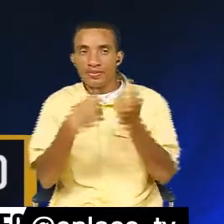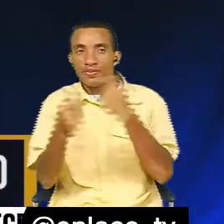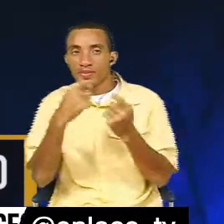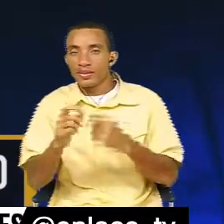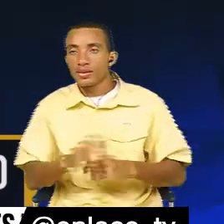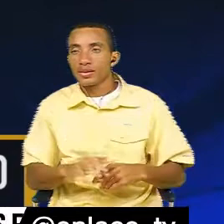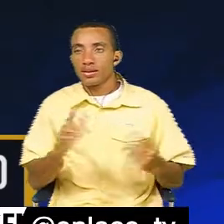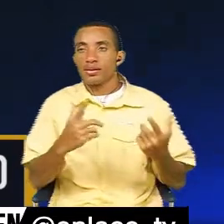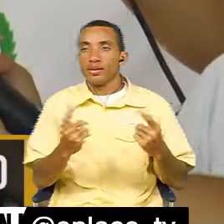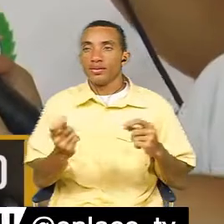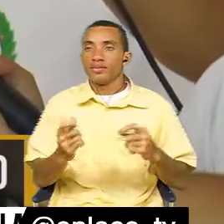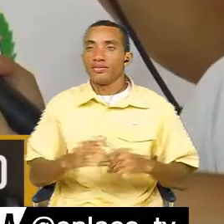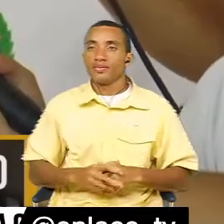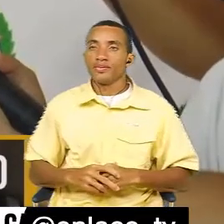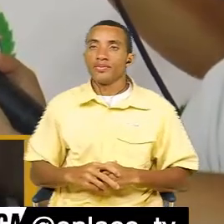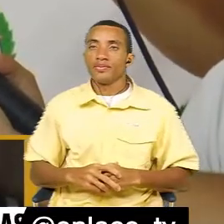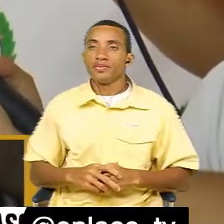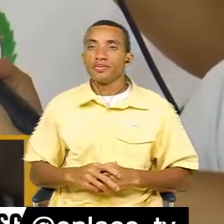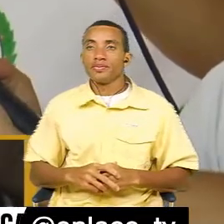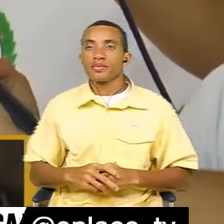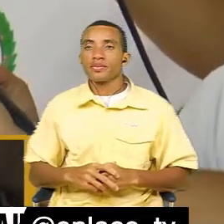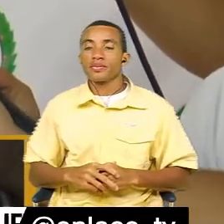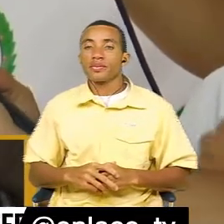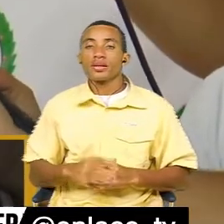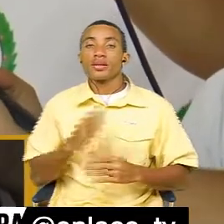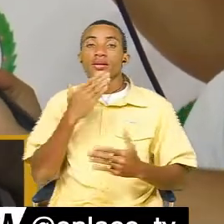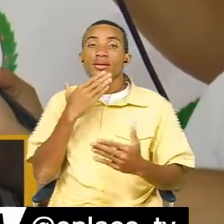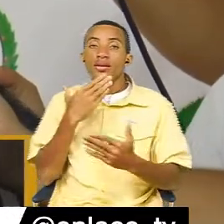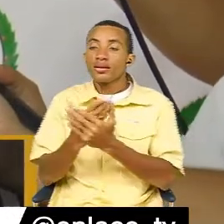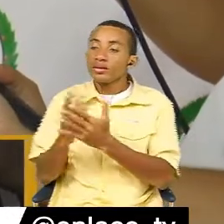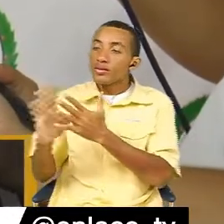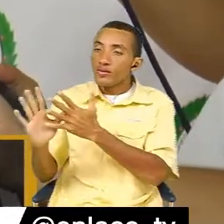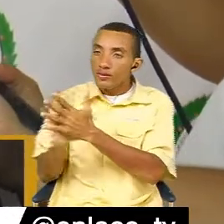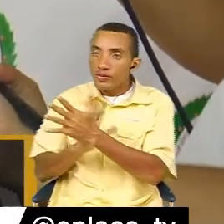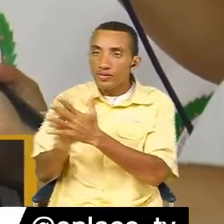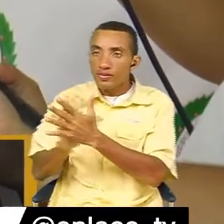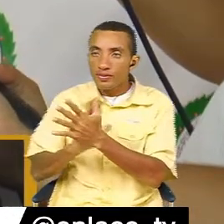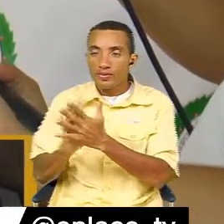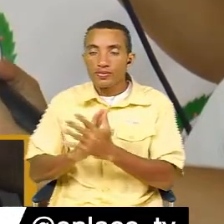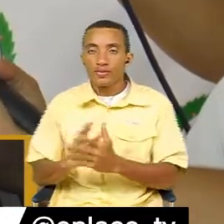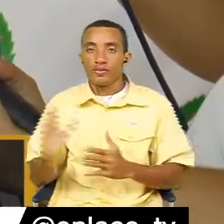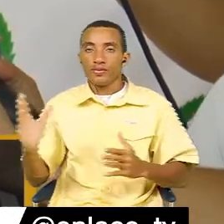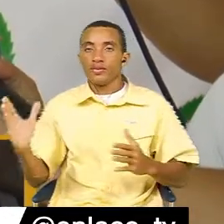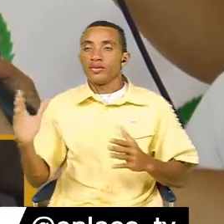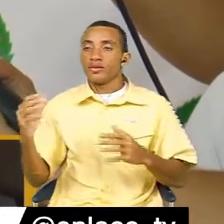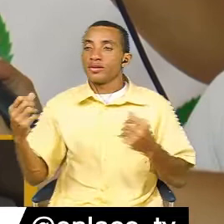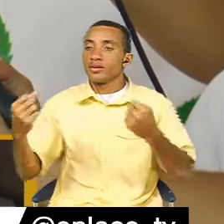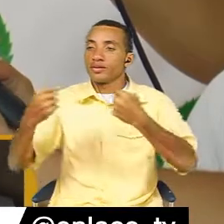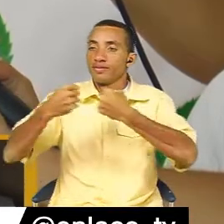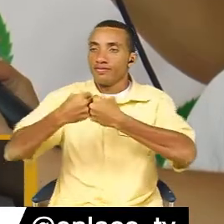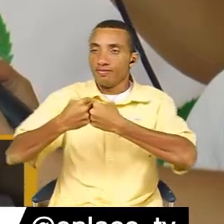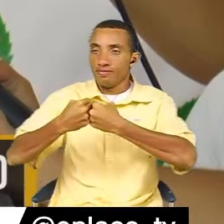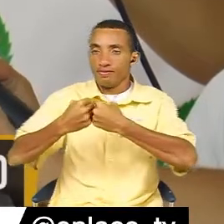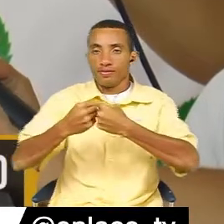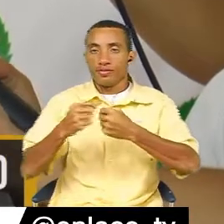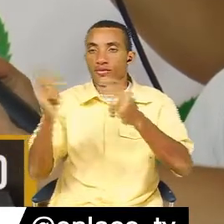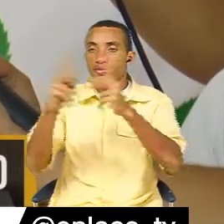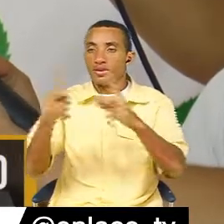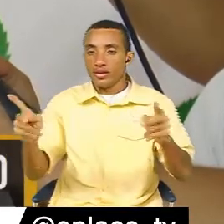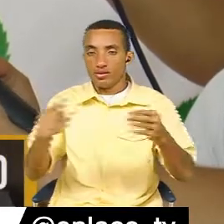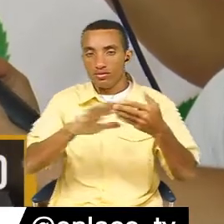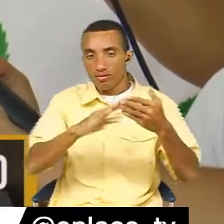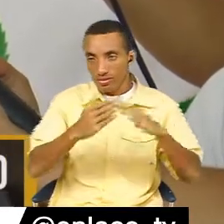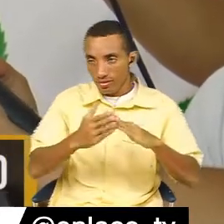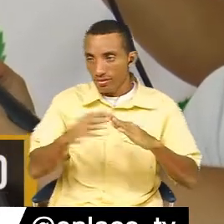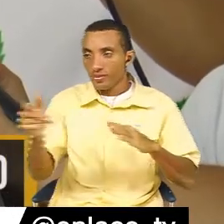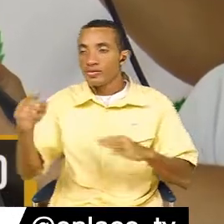comercializadas. Bueno, esto se da pues gracias a una información que se viene trabajando, la alianza que existe entre la comunidad y la Policía Nacional, pero